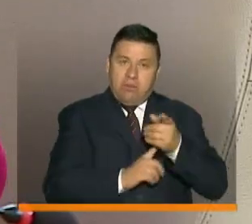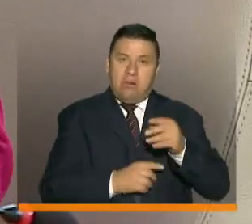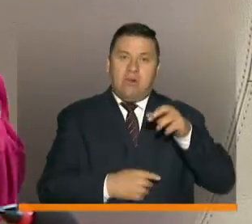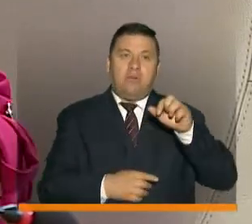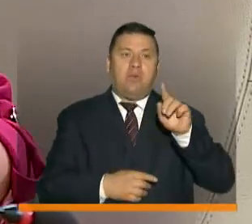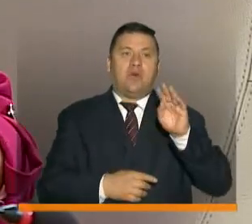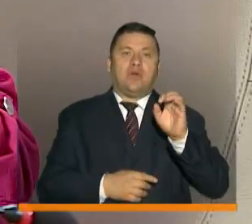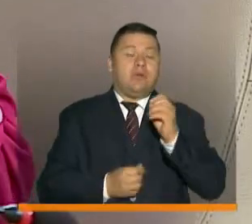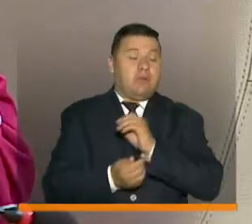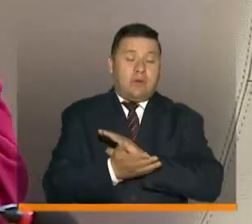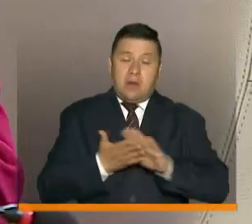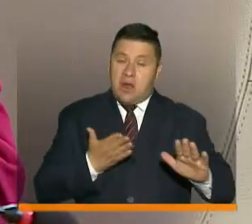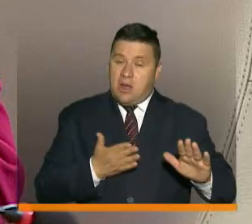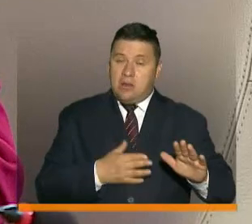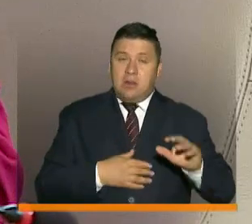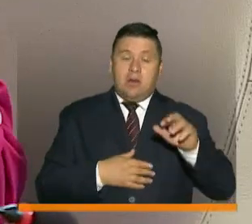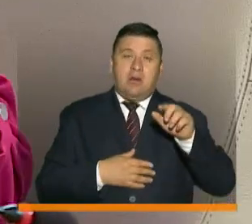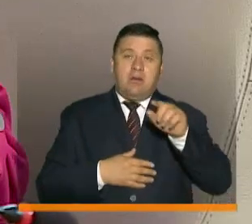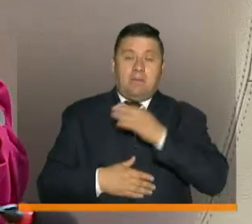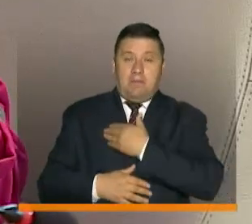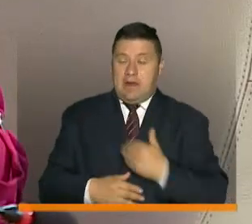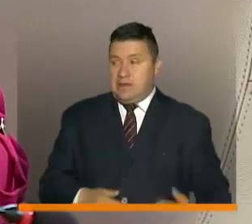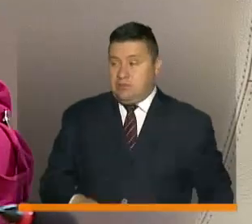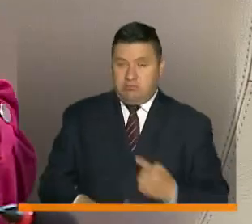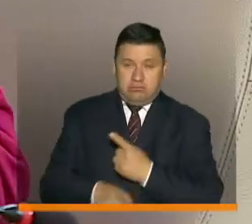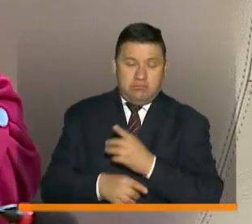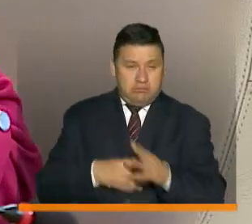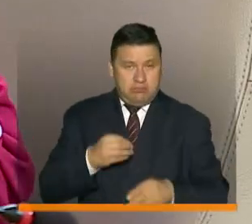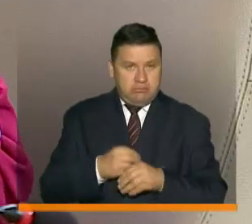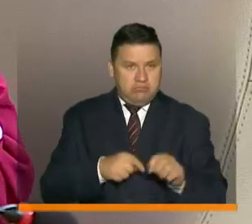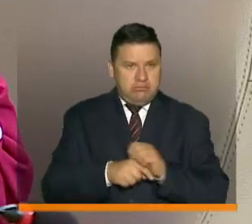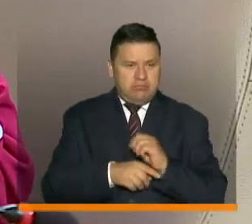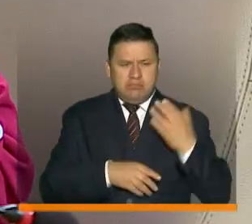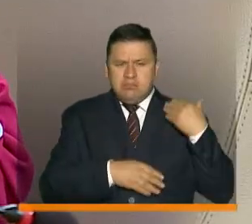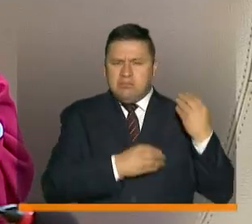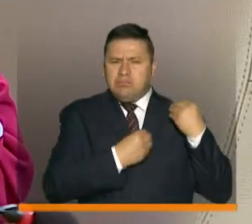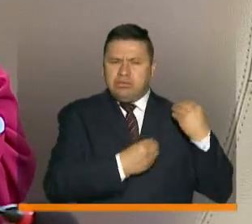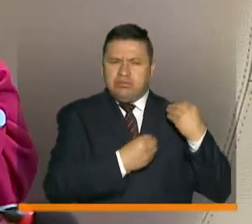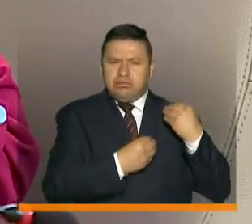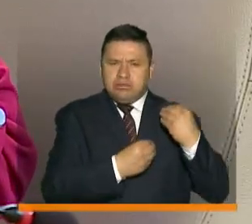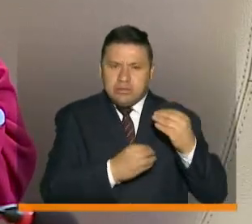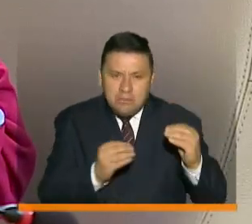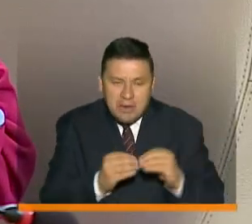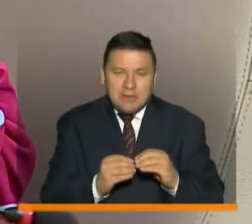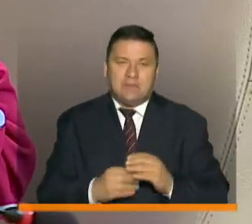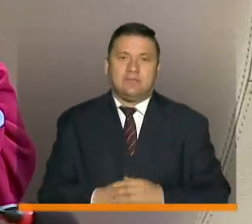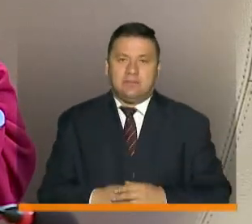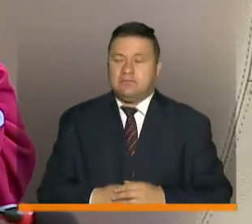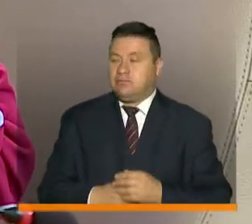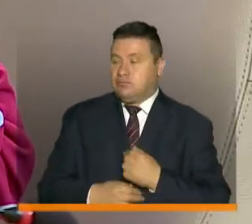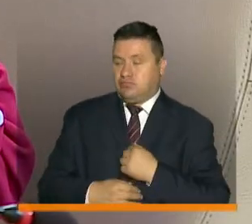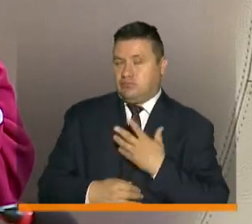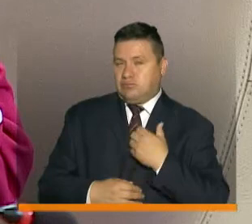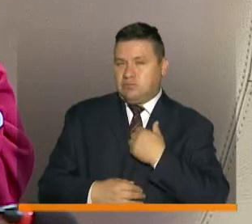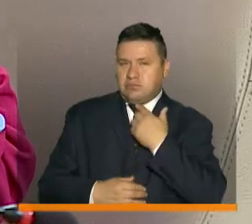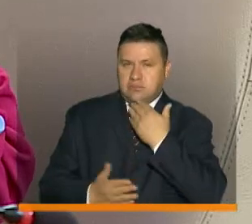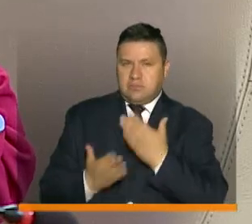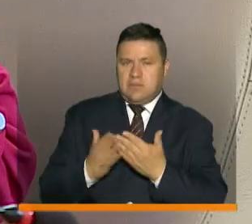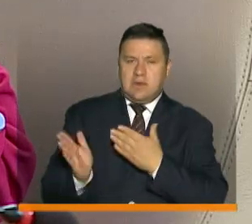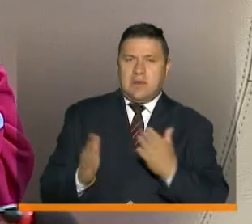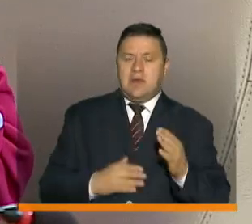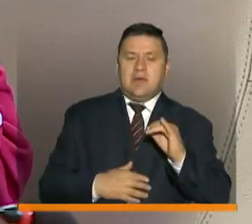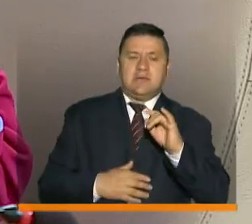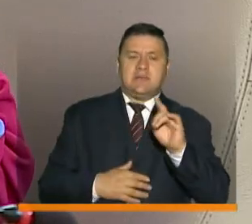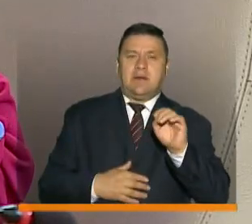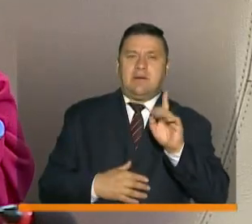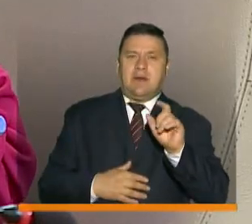Colombia Aprende, es gratuita, como lo decía el señor presidente, y complementa el ejercicio que se viene haciendo diariamente. Yo quisiera dar un agradecimiento al Plan Ceibal, que